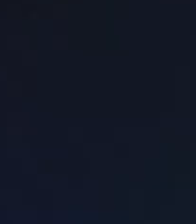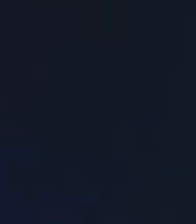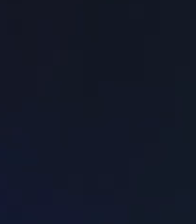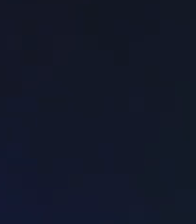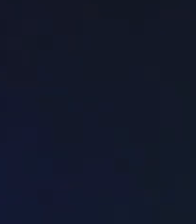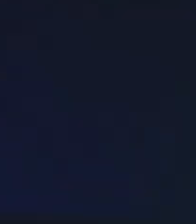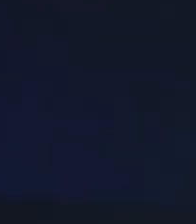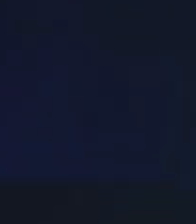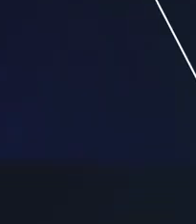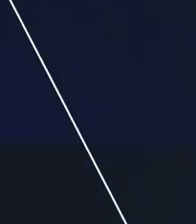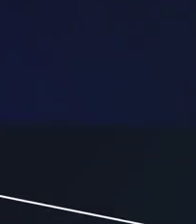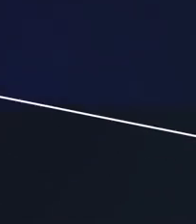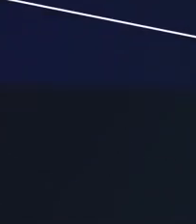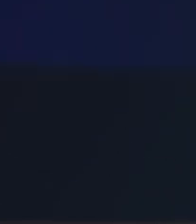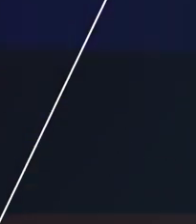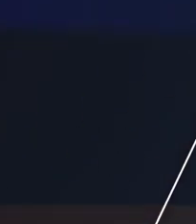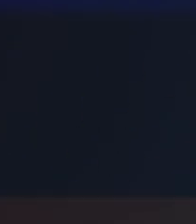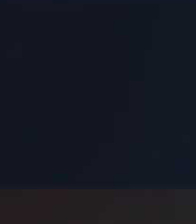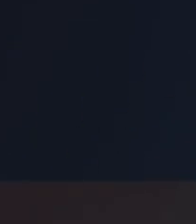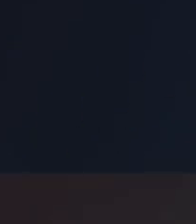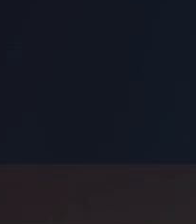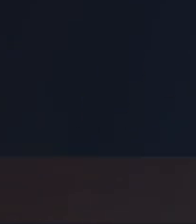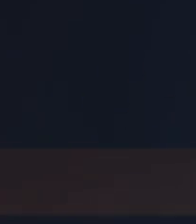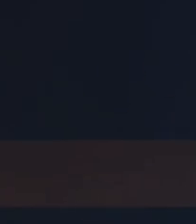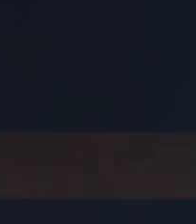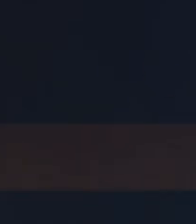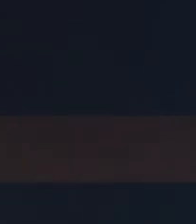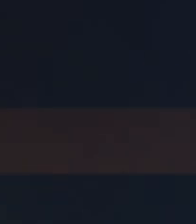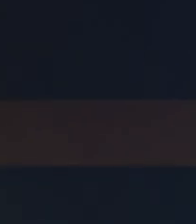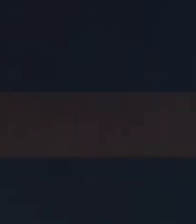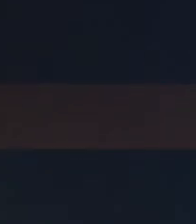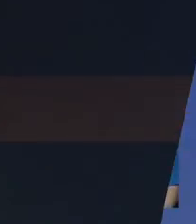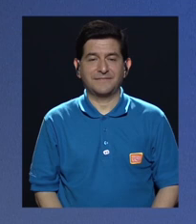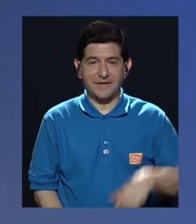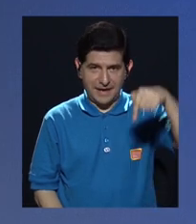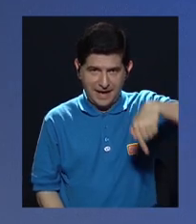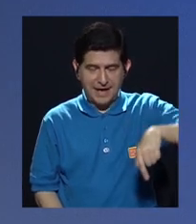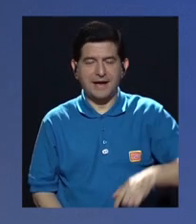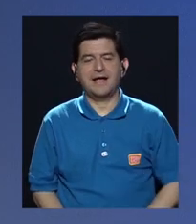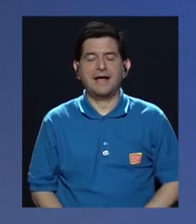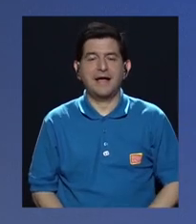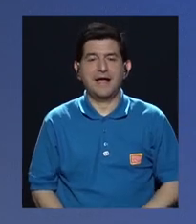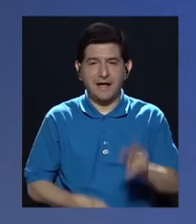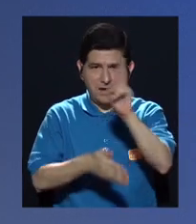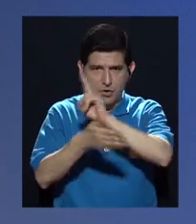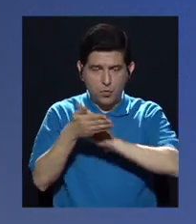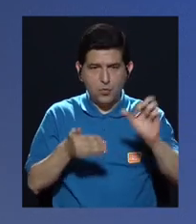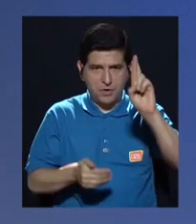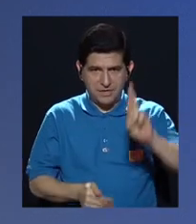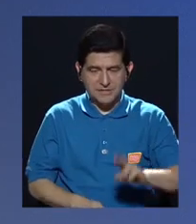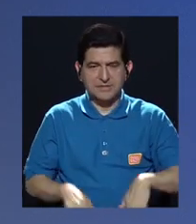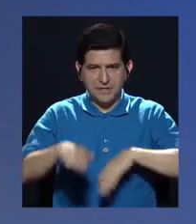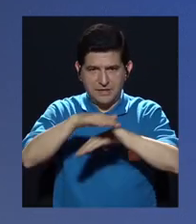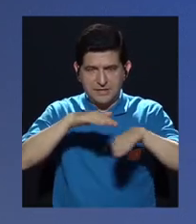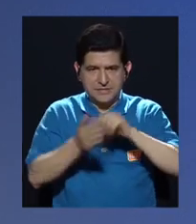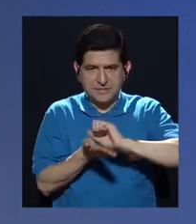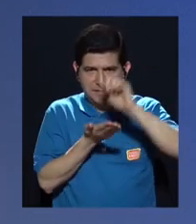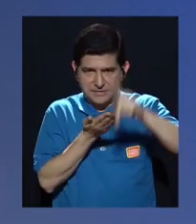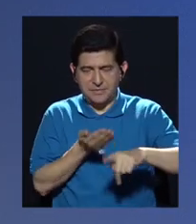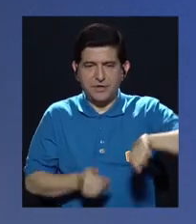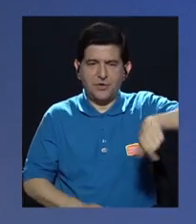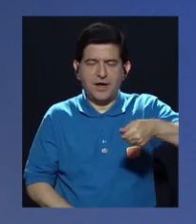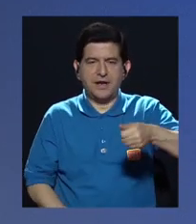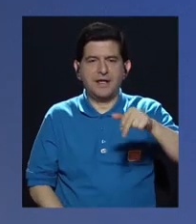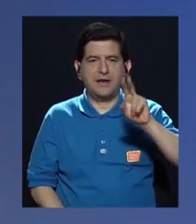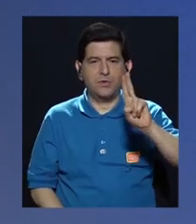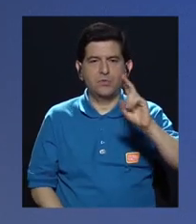Estamos desde desde el campus Rodrigo Facio en los estudios del canal Universidad